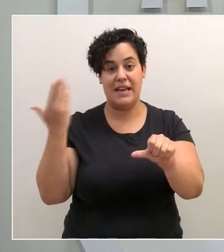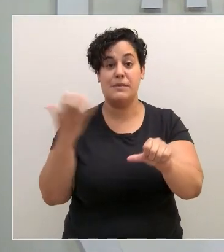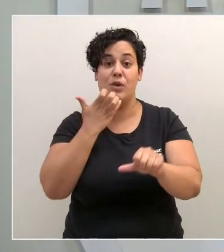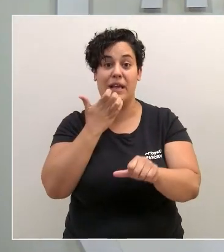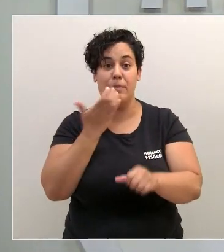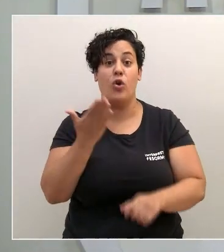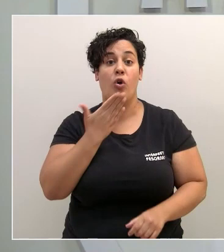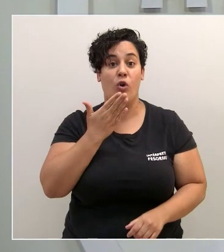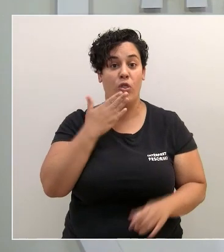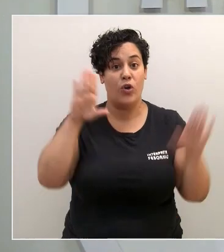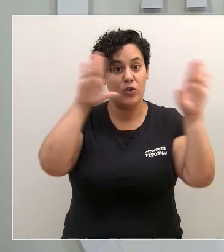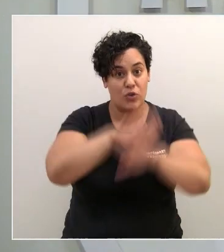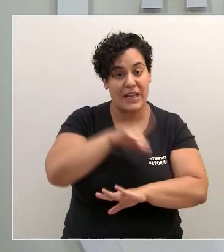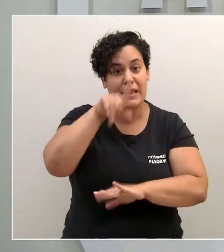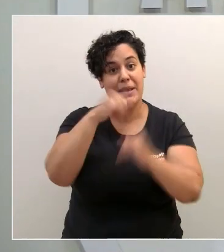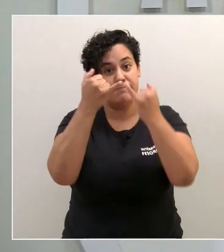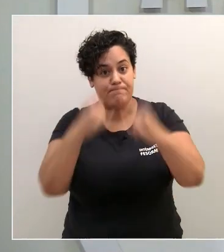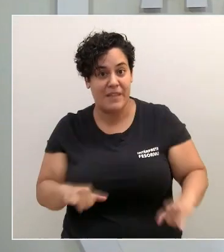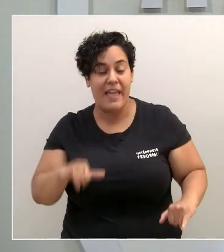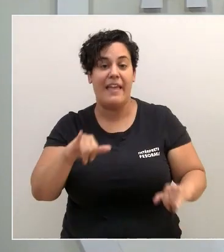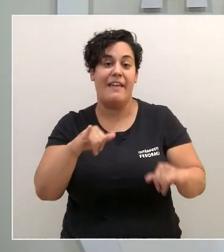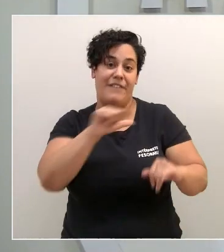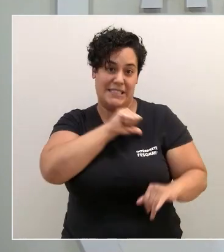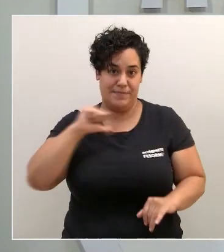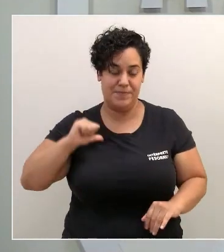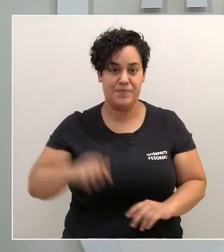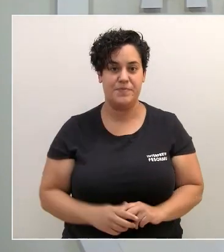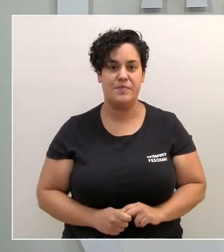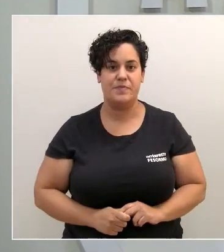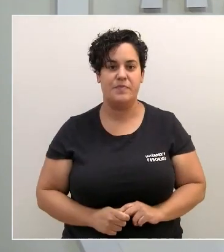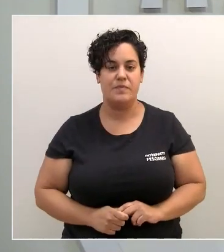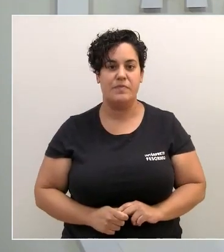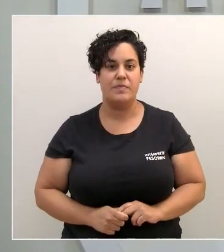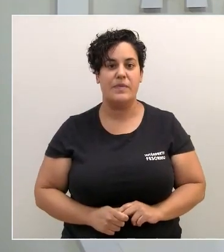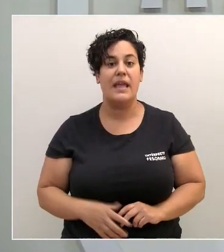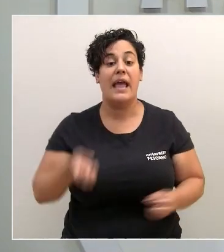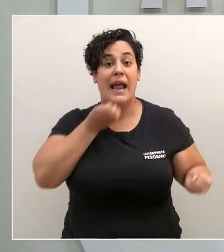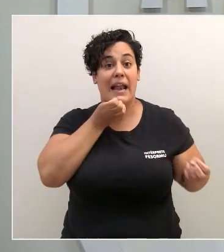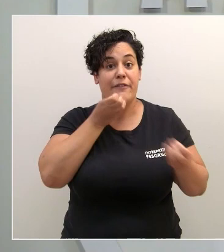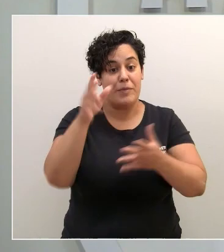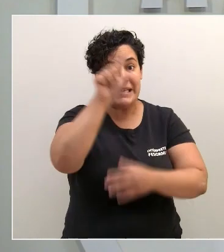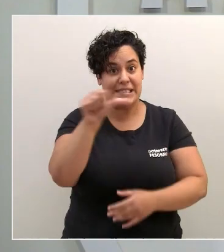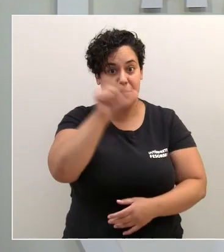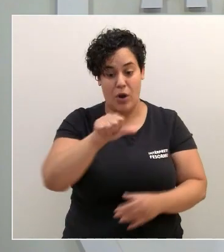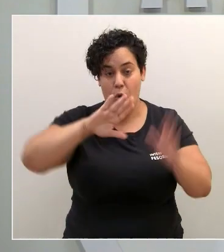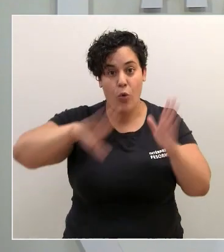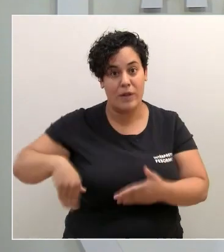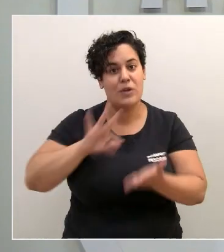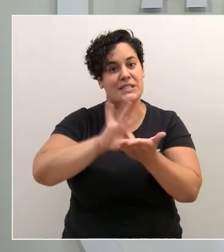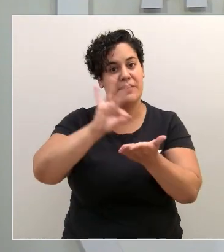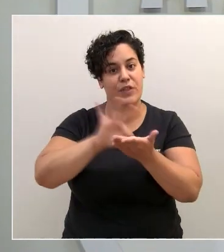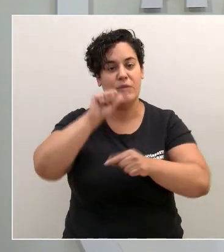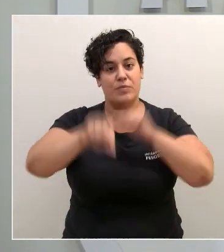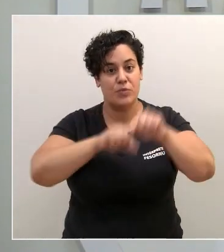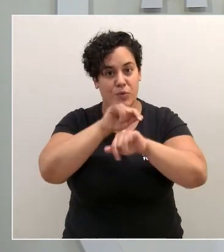nocturno y las celebraciones y fiestas privadas. Según el último informe semanal del Servicio de Epidemiología,